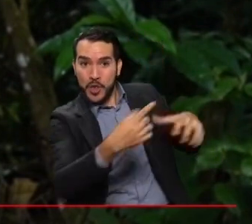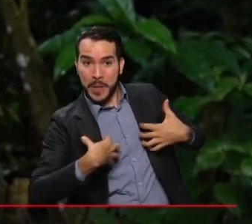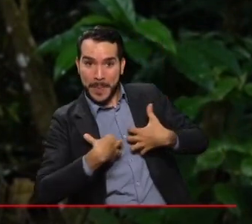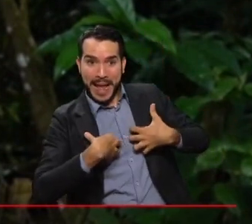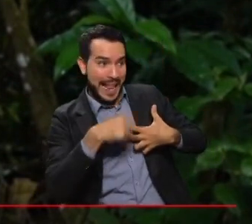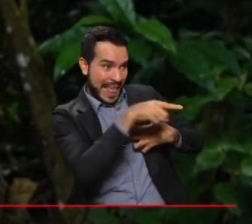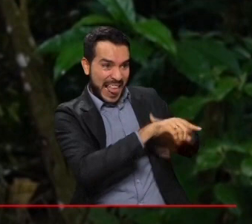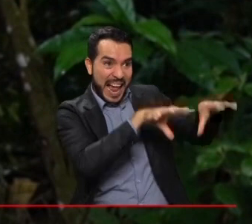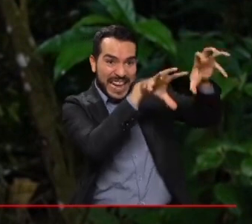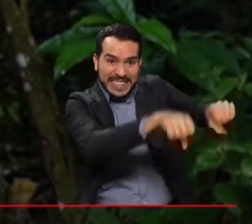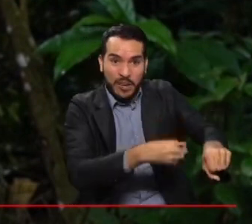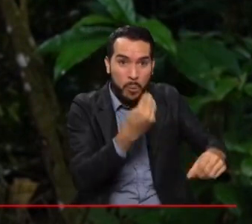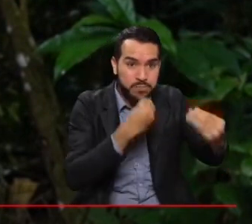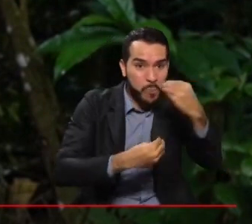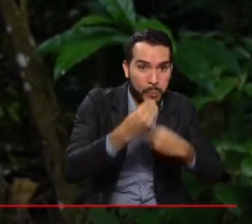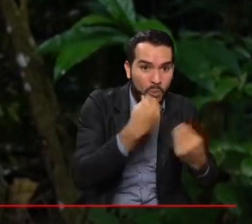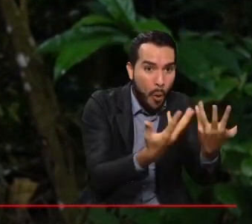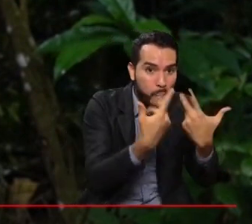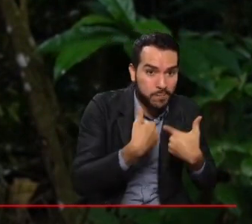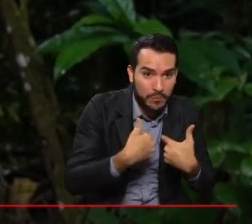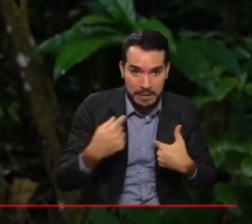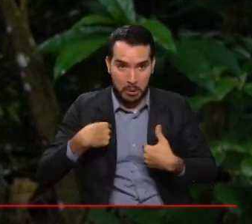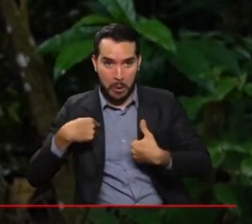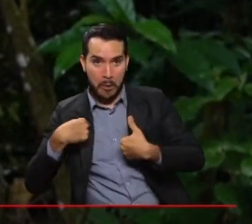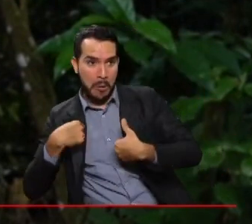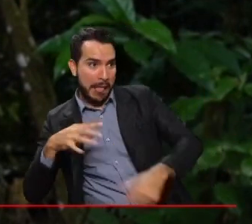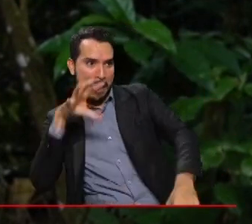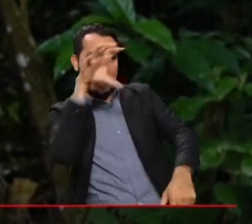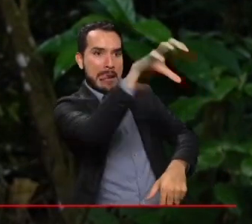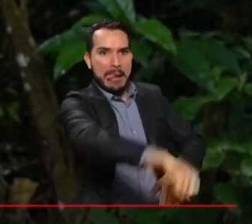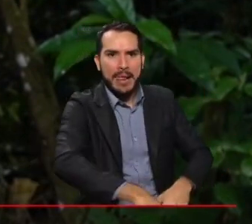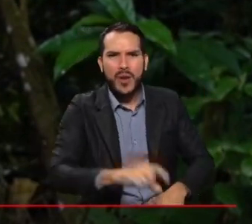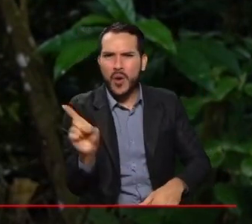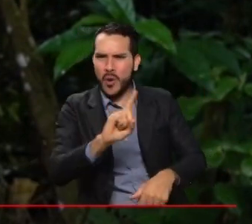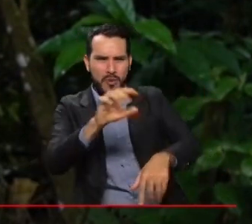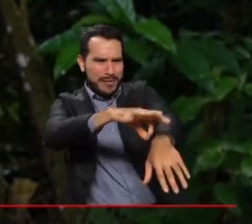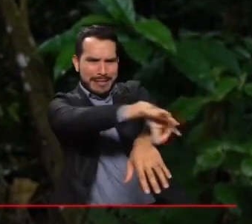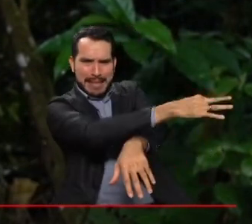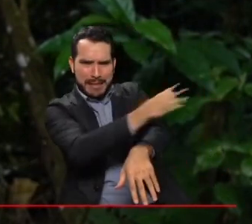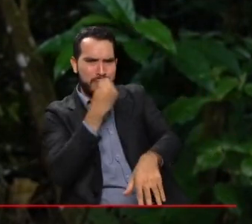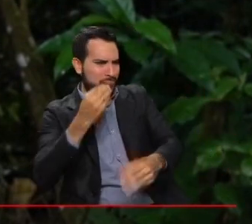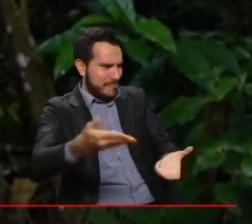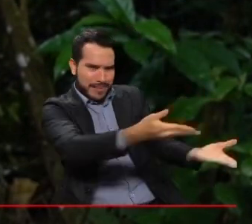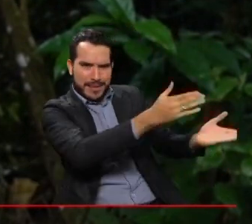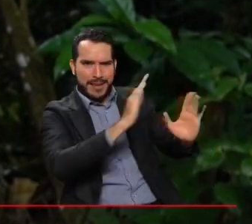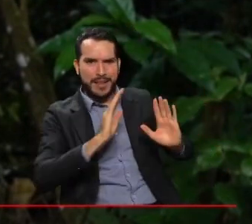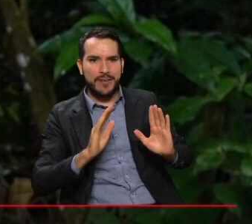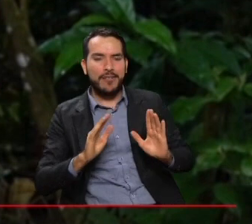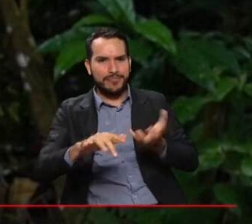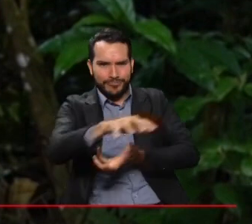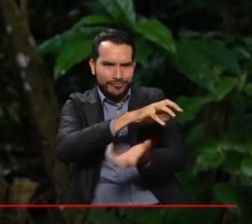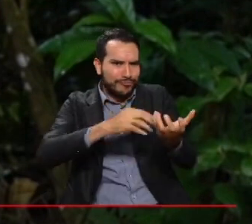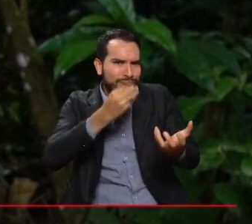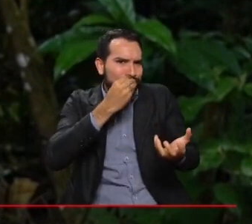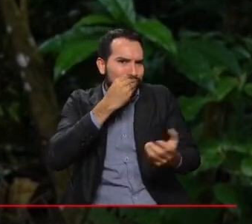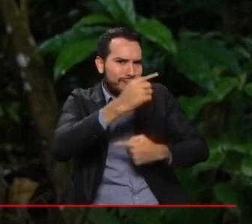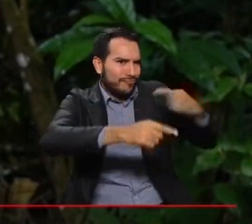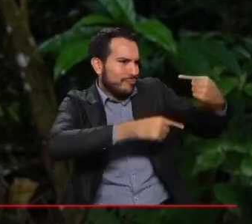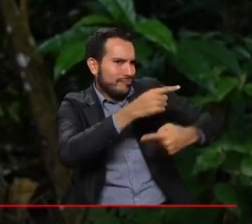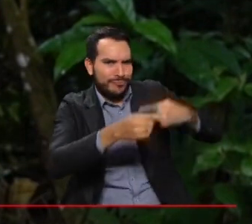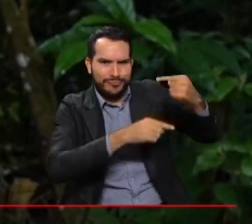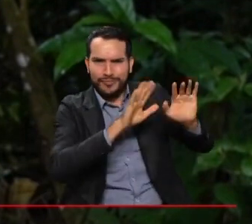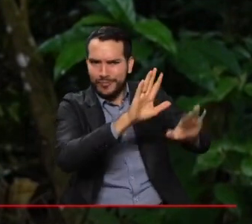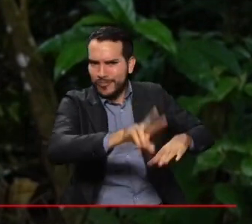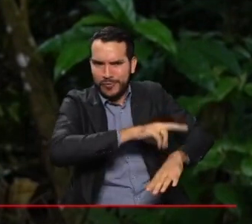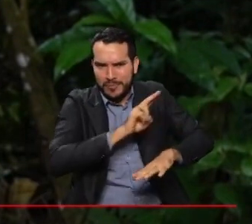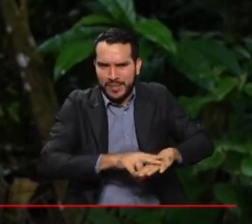importante que ellos en sus propios ecosistemas encuentren su alimentación. En tercer lugar, todos esos animales domésticos que ustedes tienen